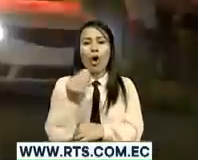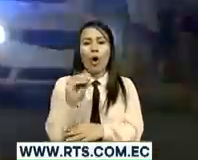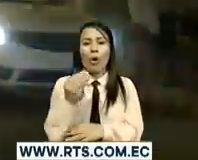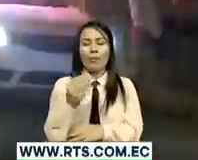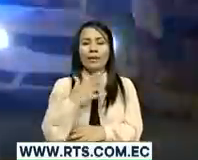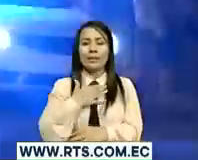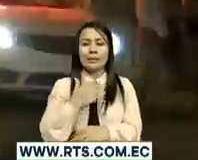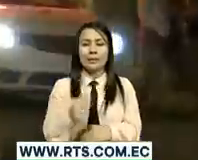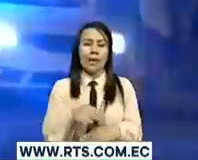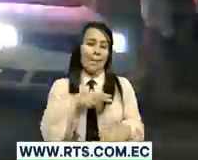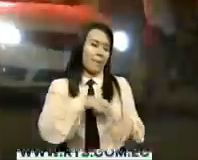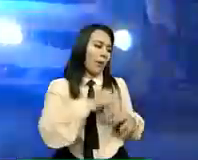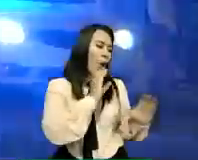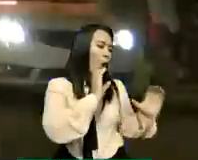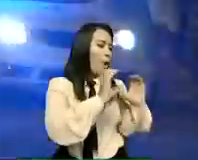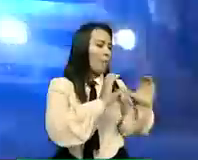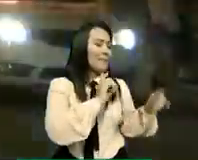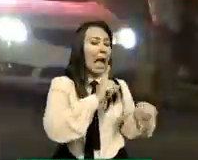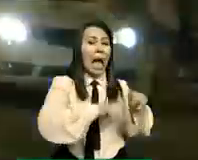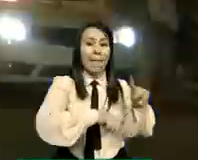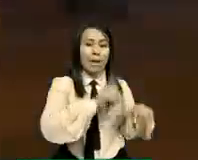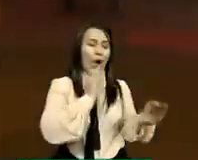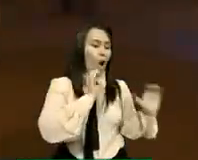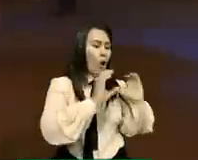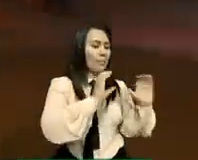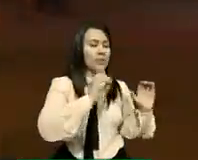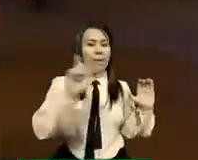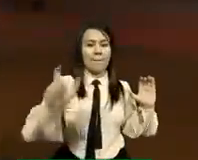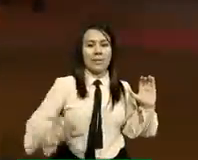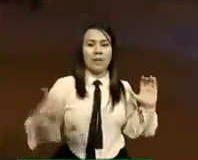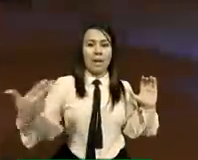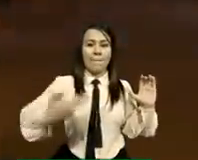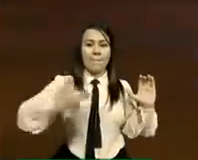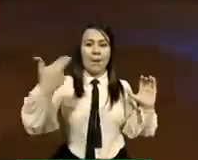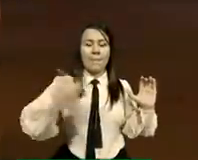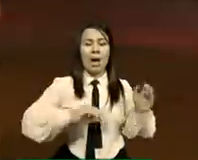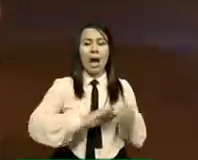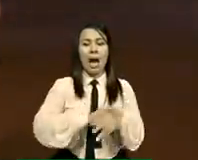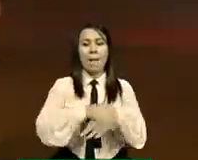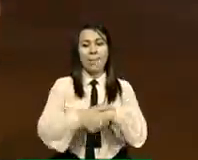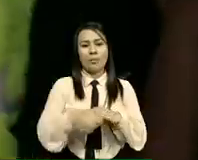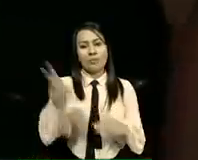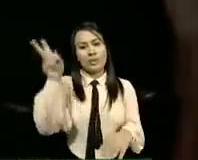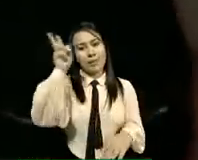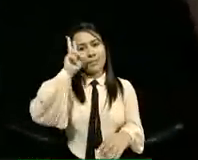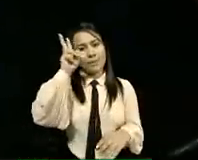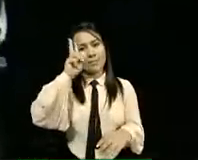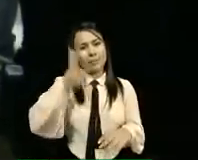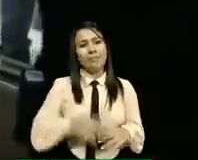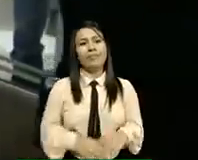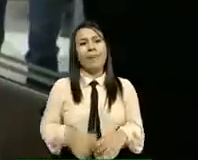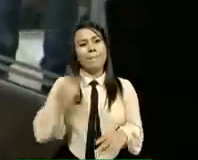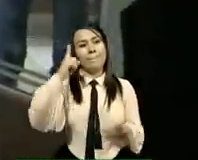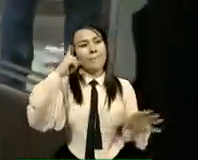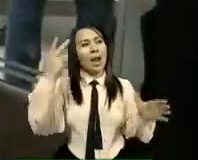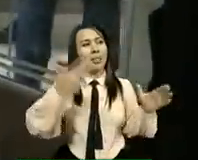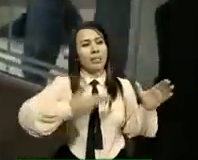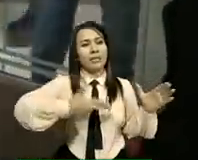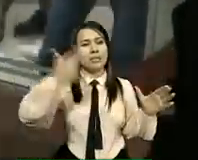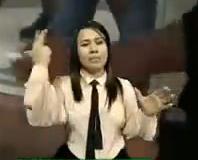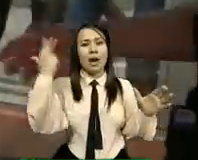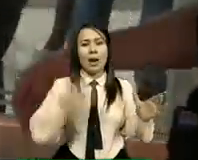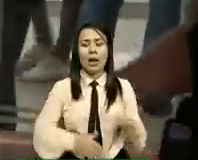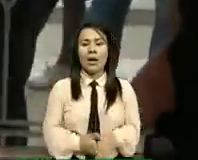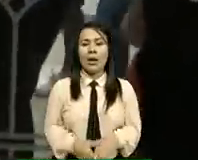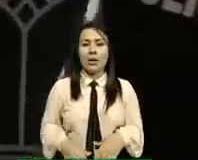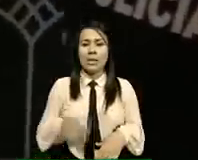en una esquina conversando con amigos, momento que fue aprovechado por alias Frentón para dispararle y luego huir junto a